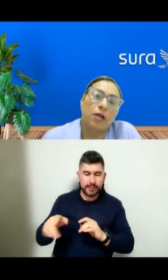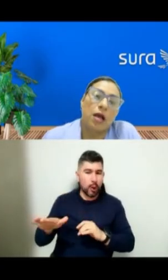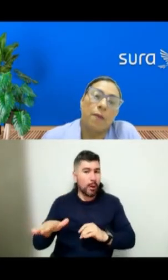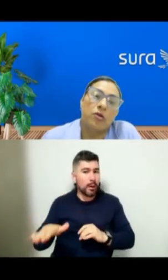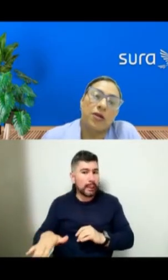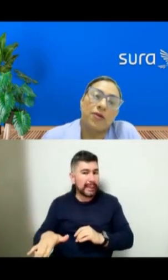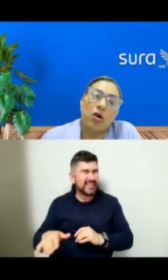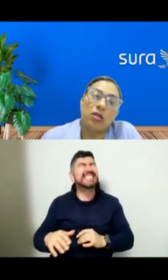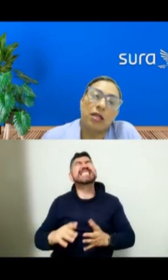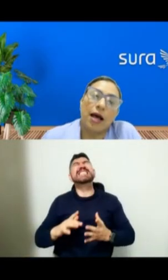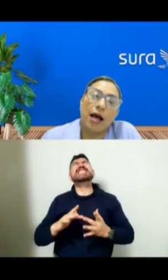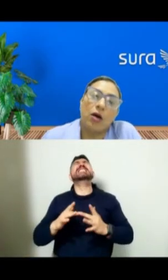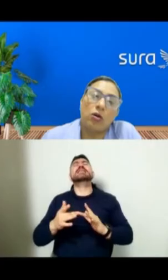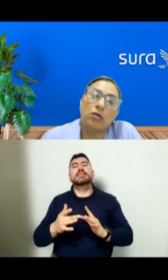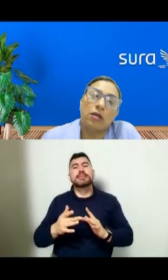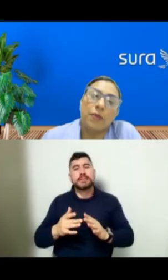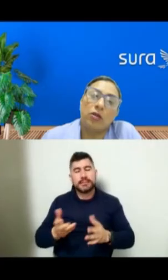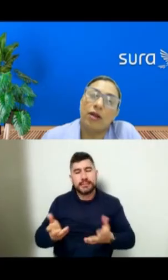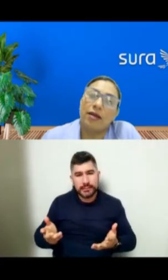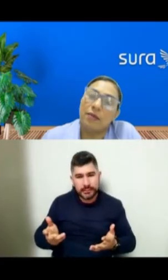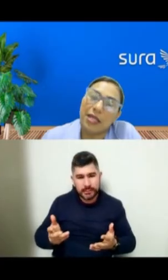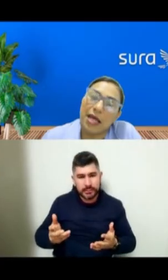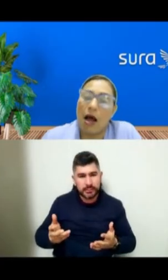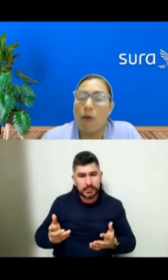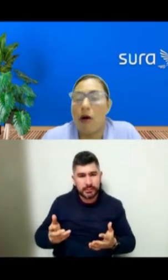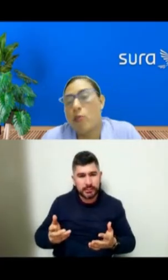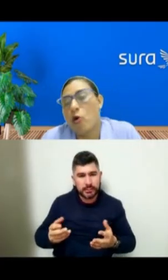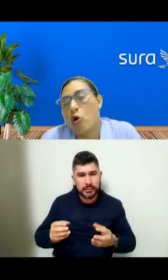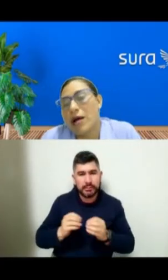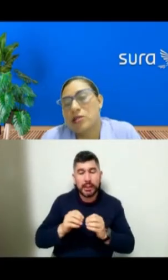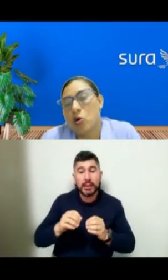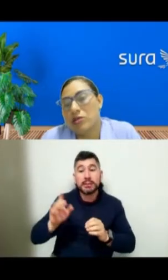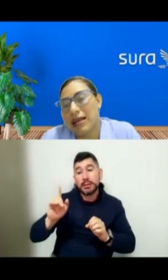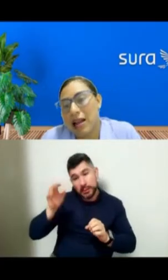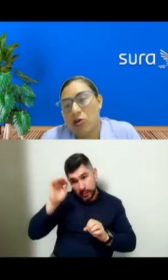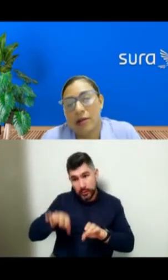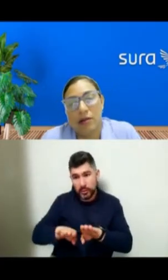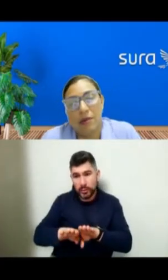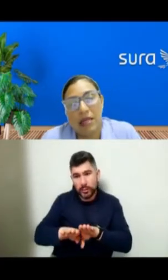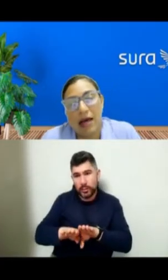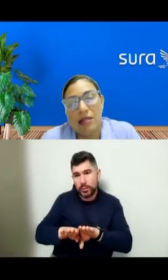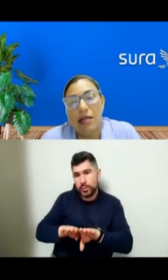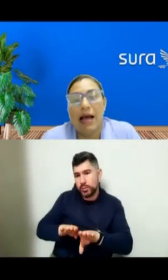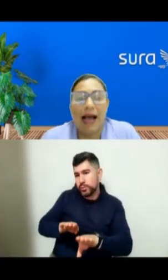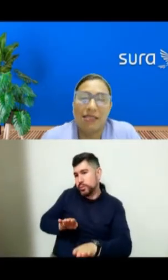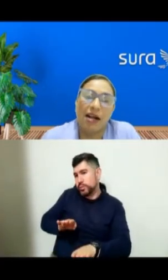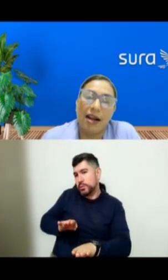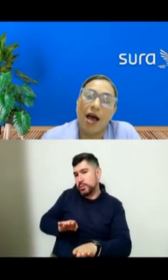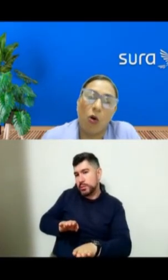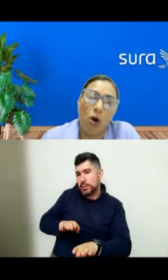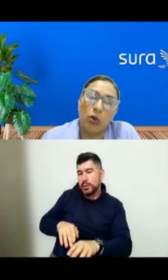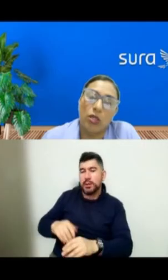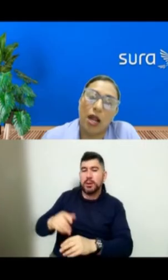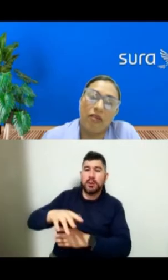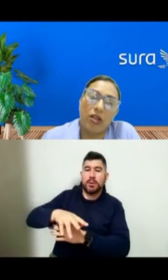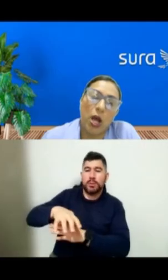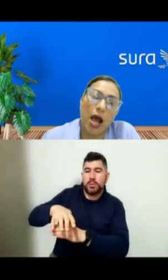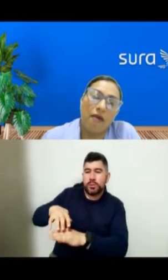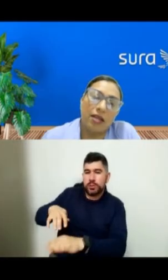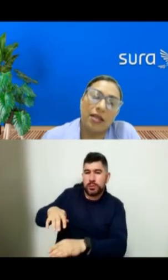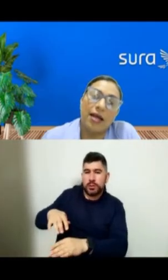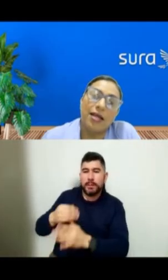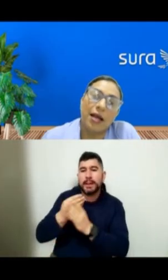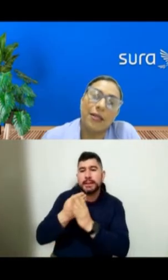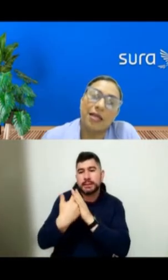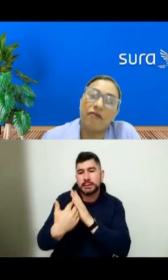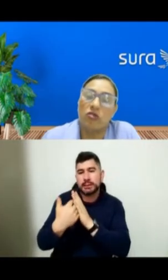fractura. Posible acortamiento de la extremidad, la vamos a ver un poco más corta que la otra extremidad. Hay sangrado cuando ya la